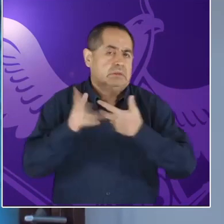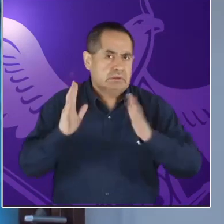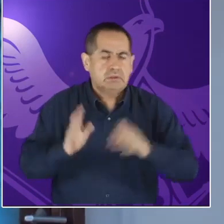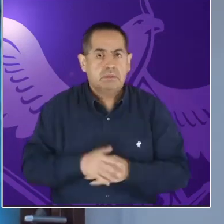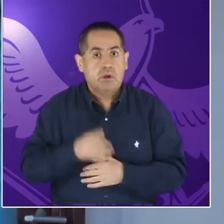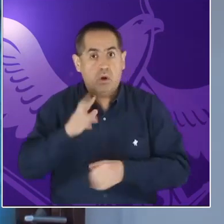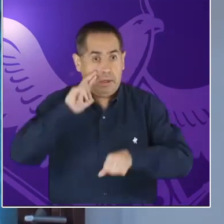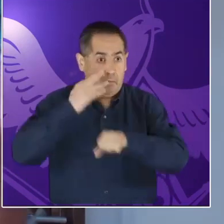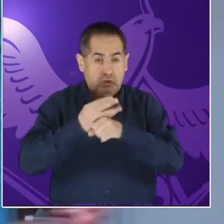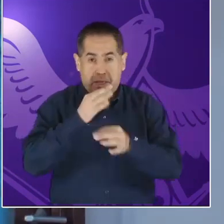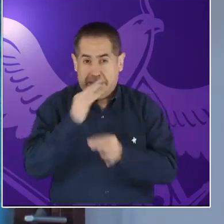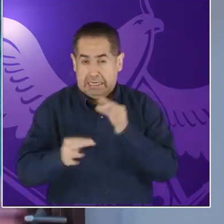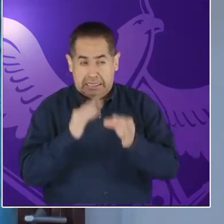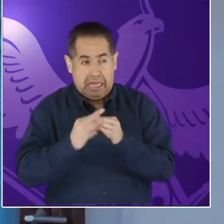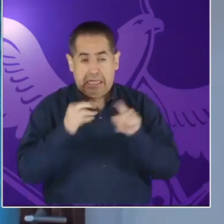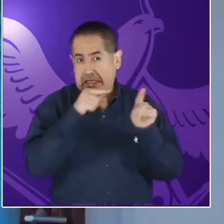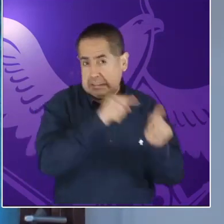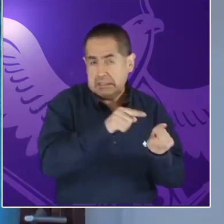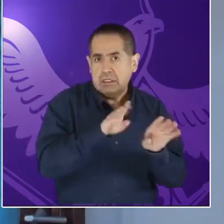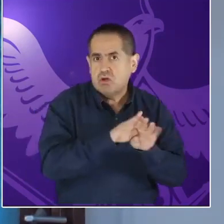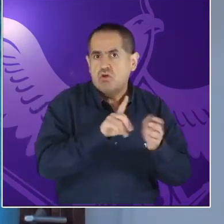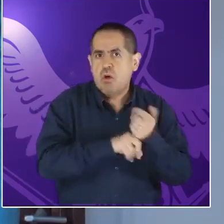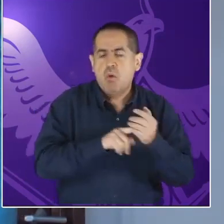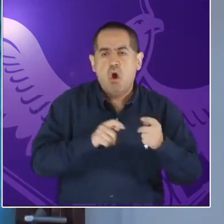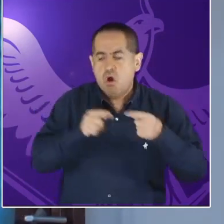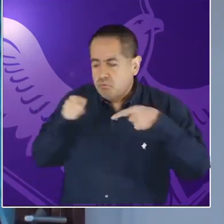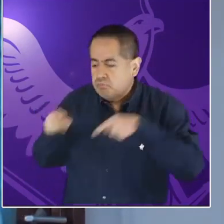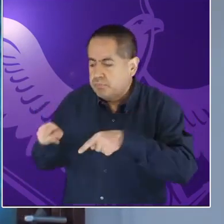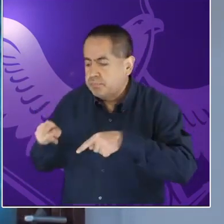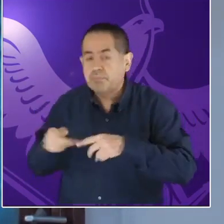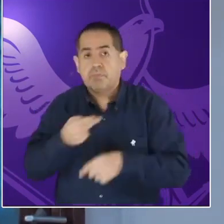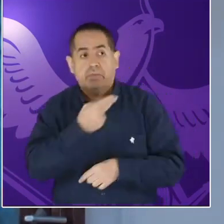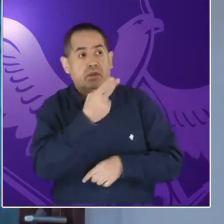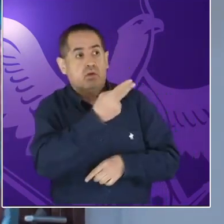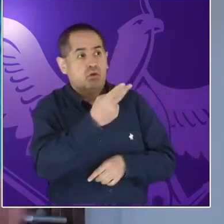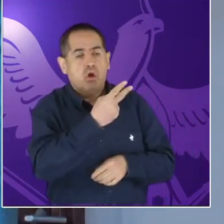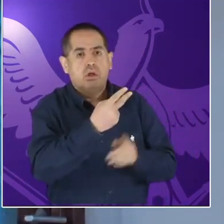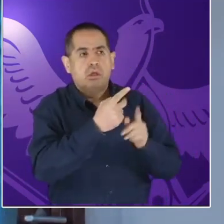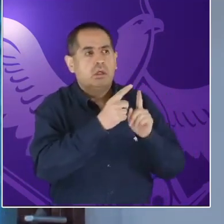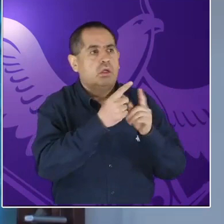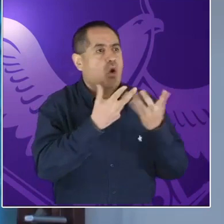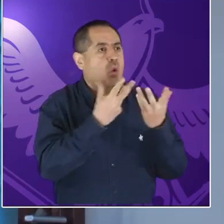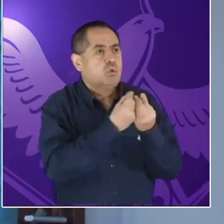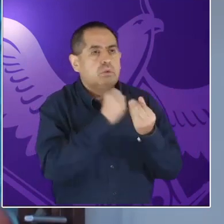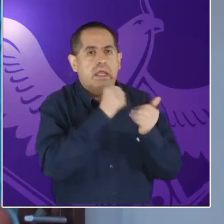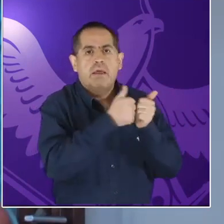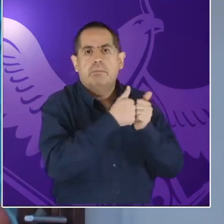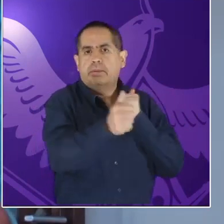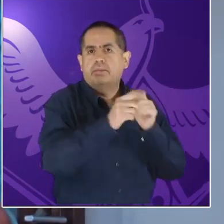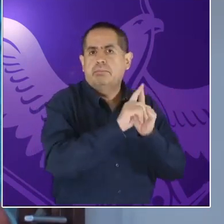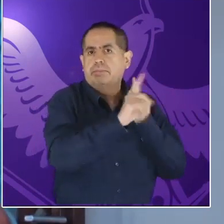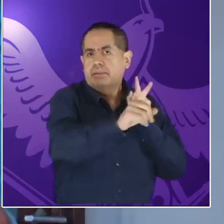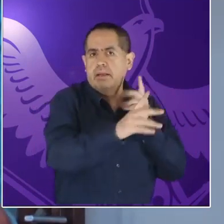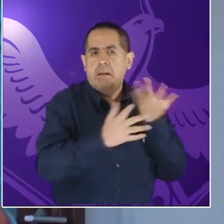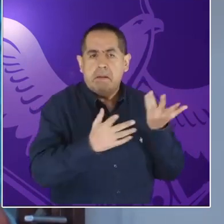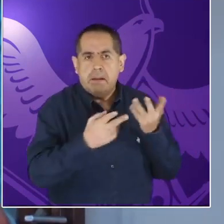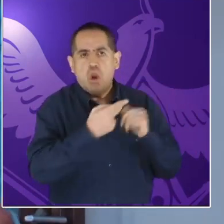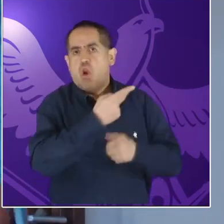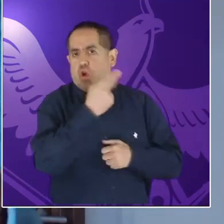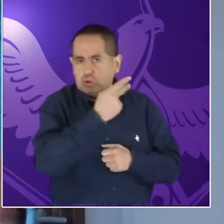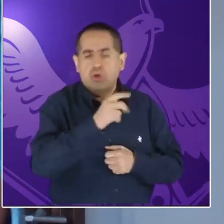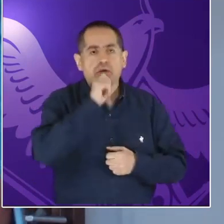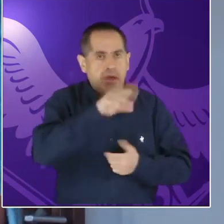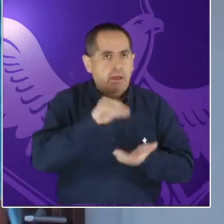filiativos, ¿no?, que en su caso cada legislación reconozca. Incluso, ¿verdad?, la responsabilidad parental se ejerce cuando